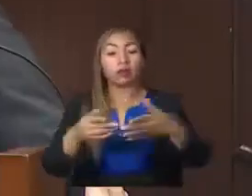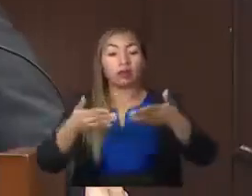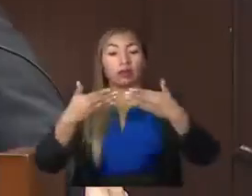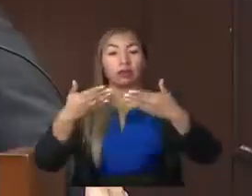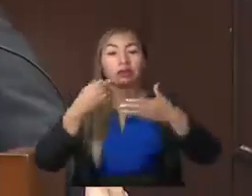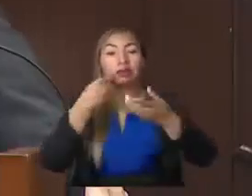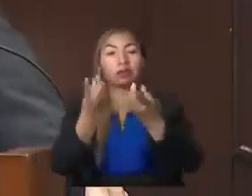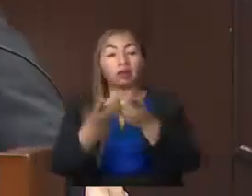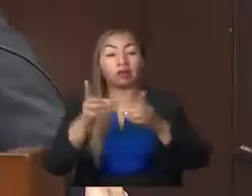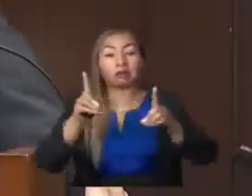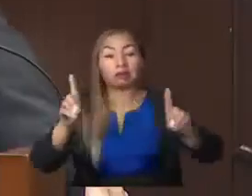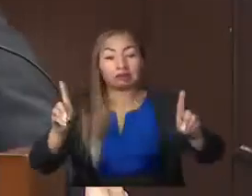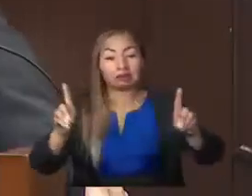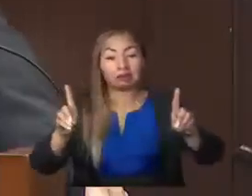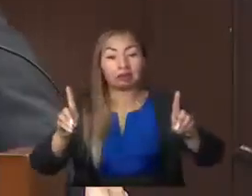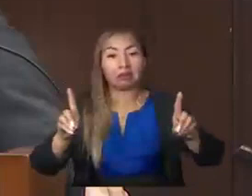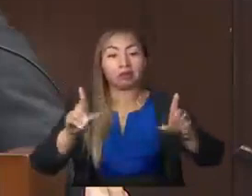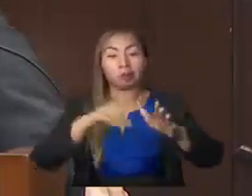pobres.